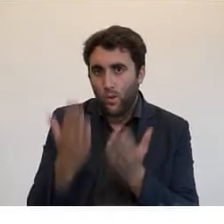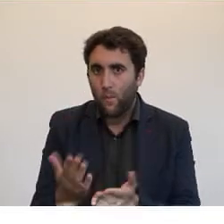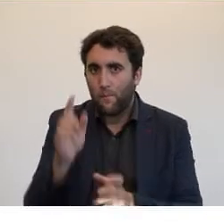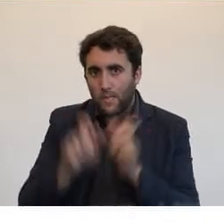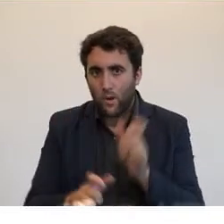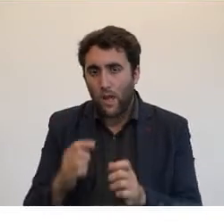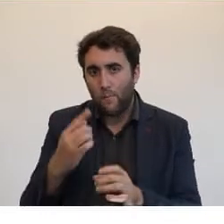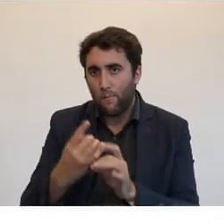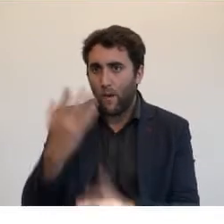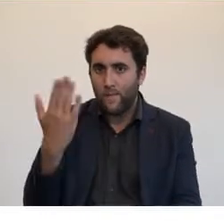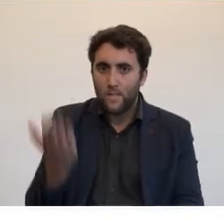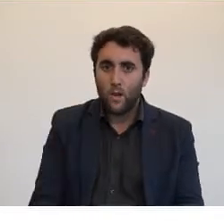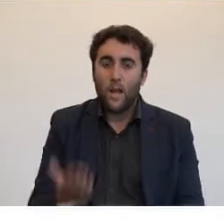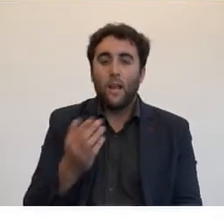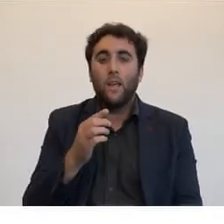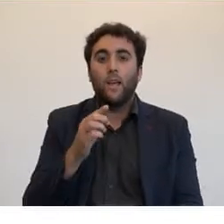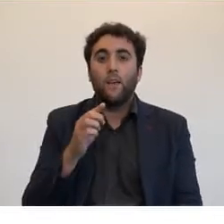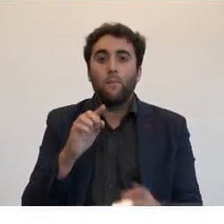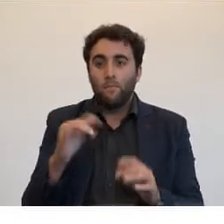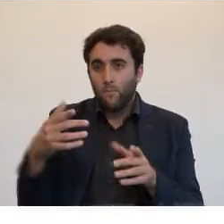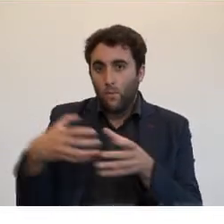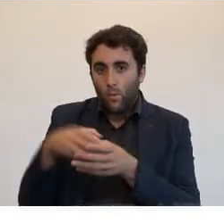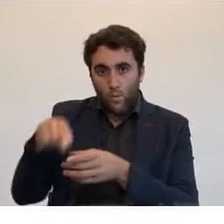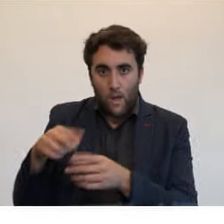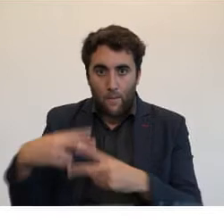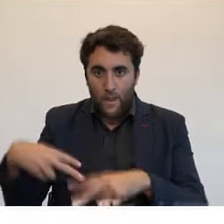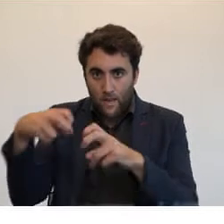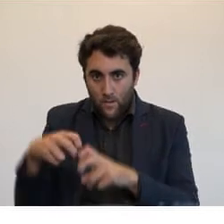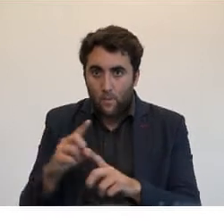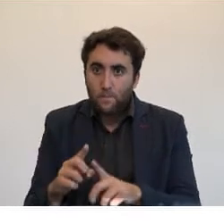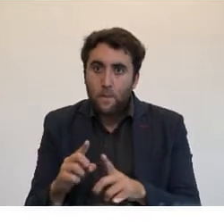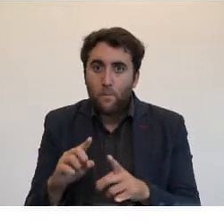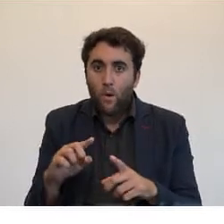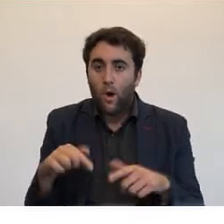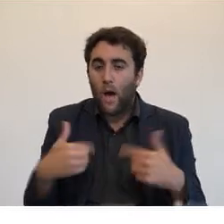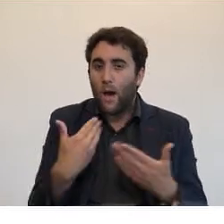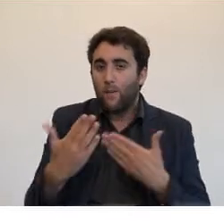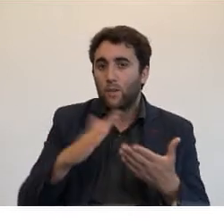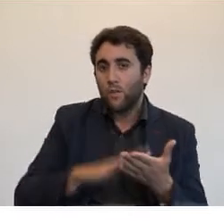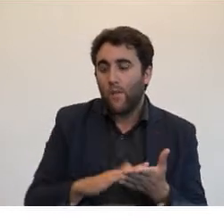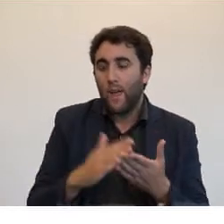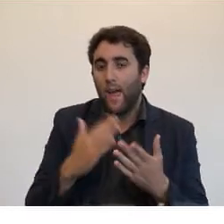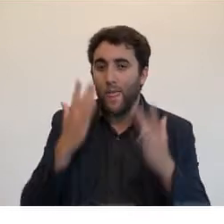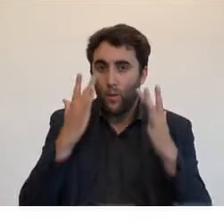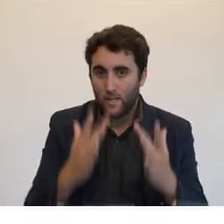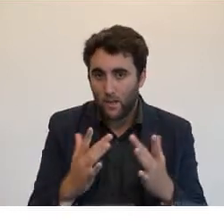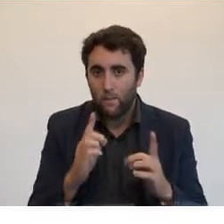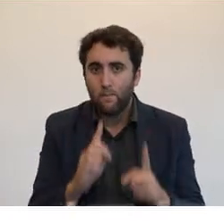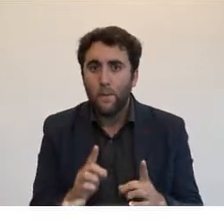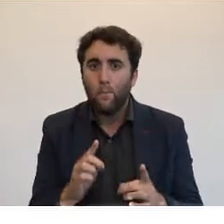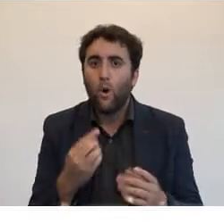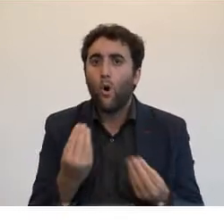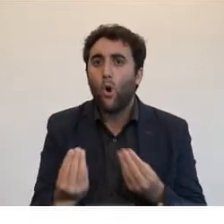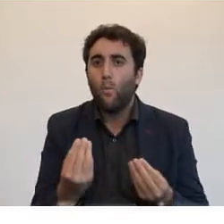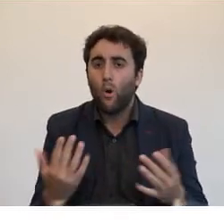Manuel Pérez Tornero y a ese equipo de investigadores que dan forma al Gabinete de Comunicación y Educación sobre esa convergencia entre